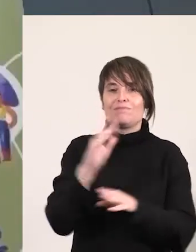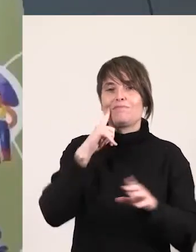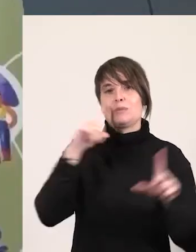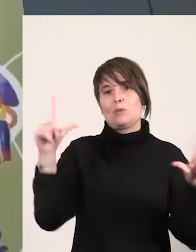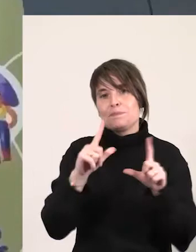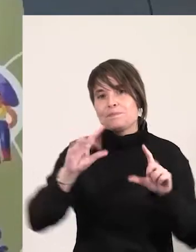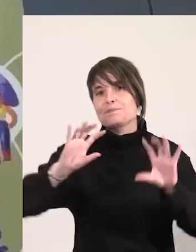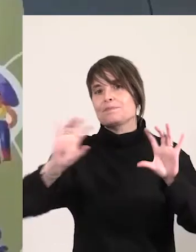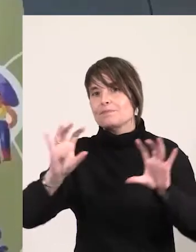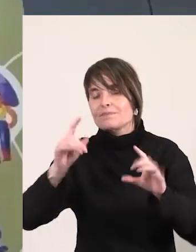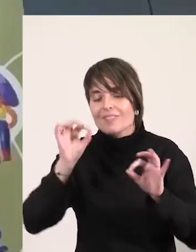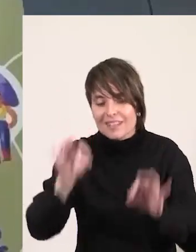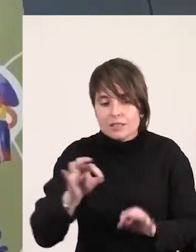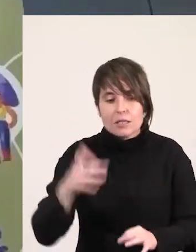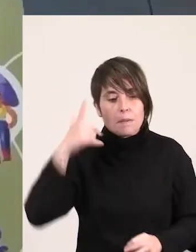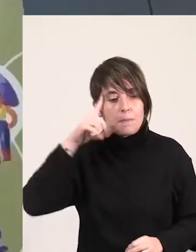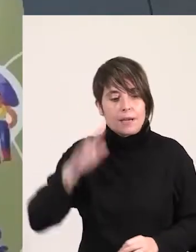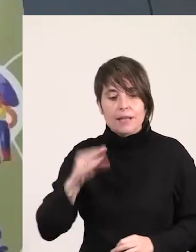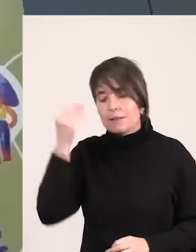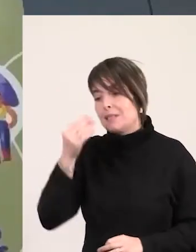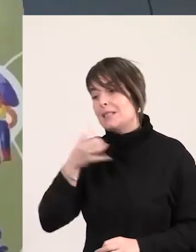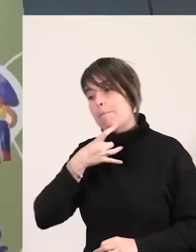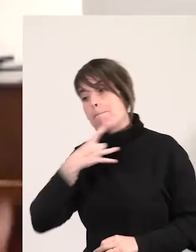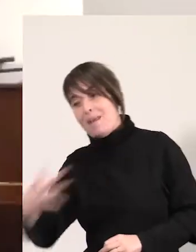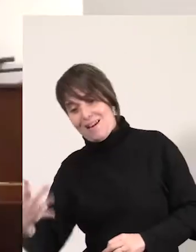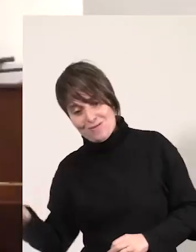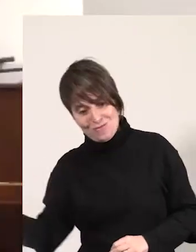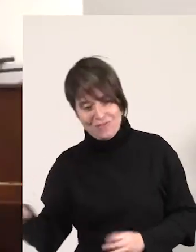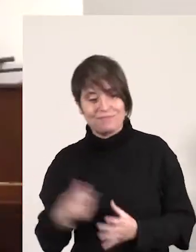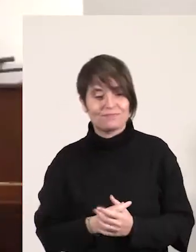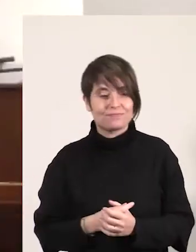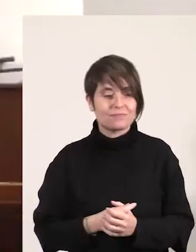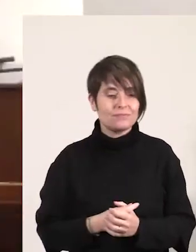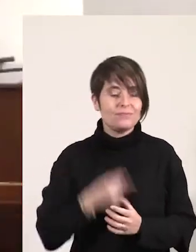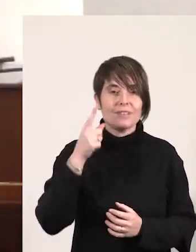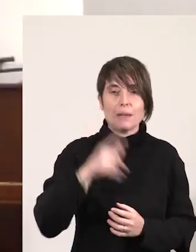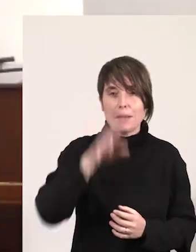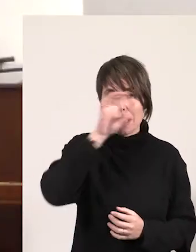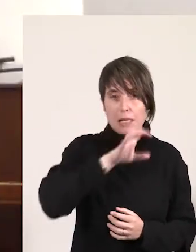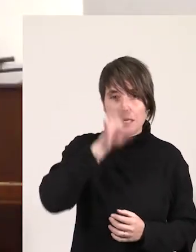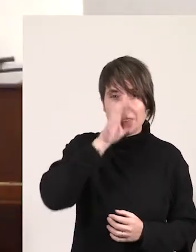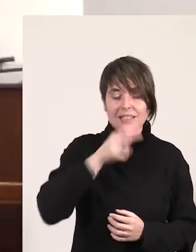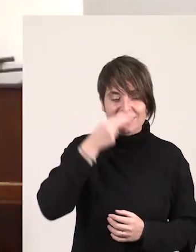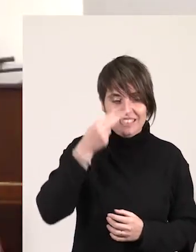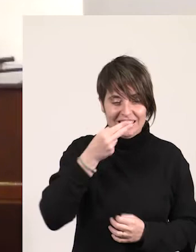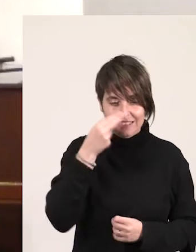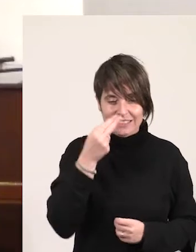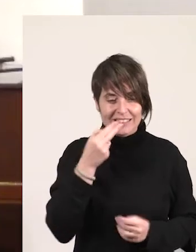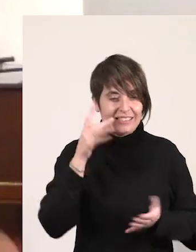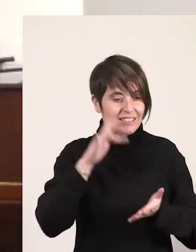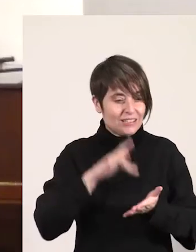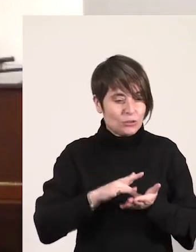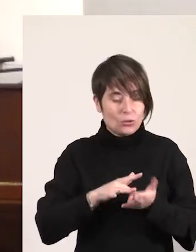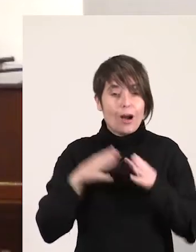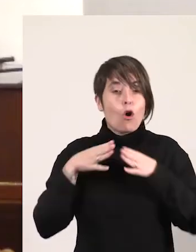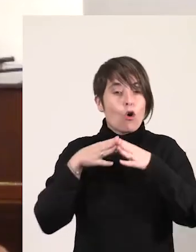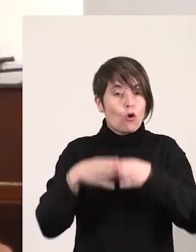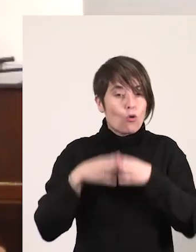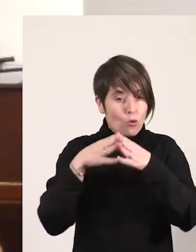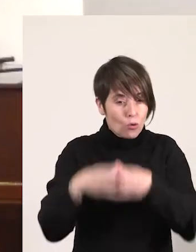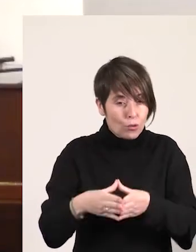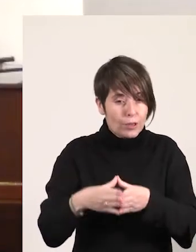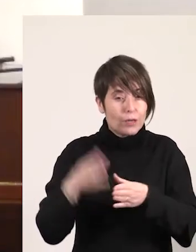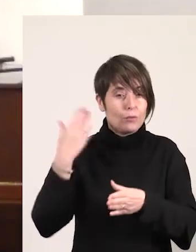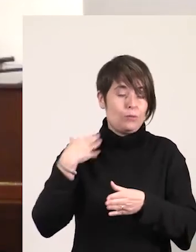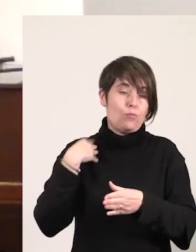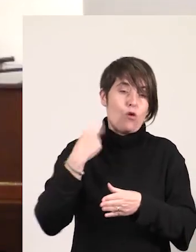es que eso es lo que se presenta en los medios, esos estereotipos, claro, ¿no?, que piensan en blanco. Claro, y bueno, hay otra anécdota súper buena para eso,